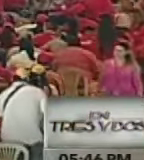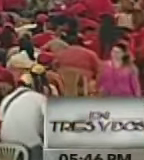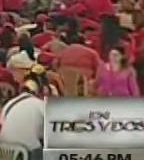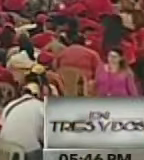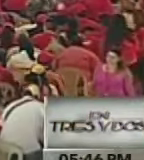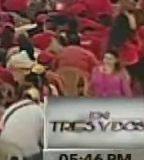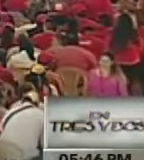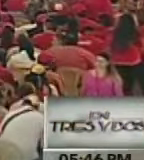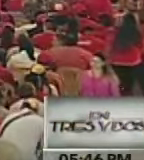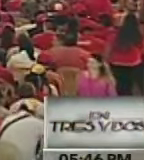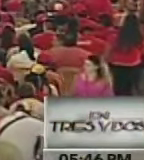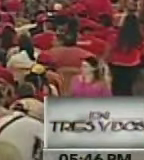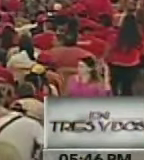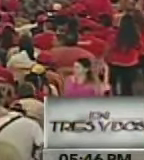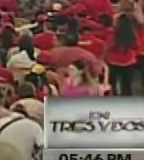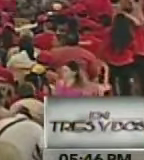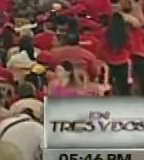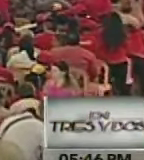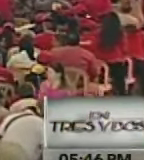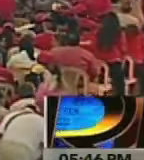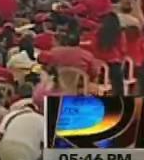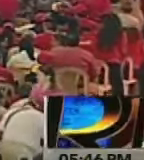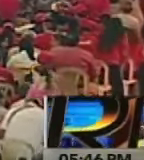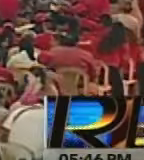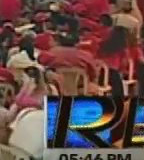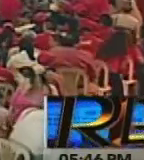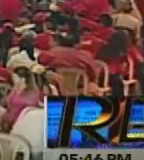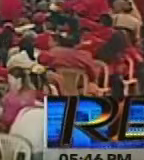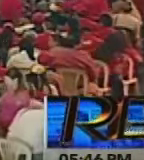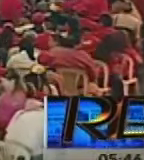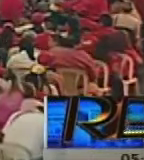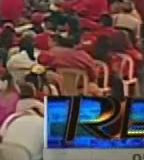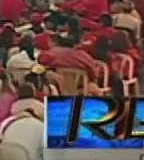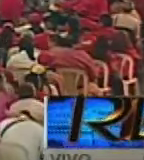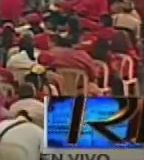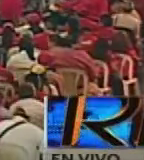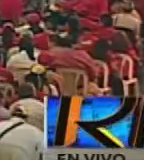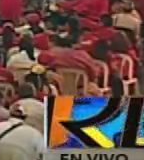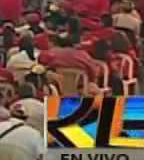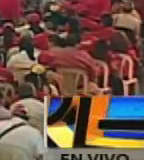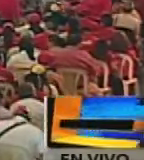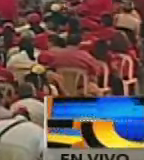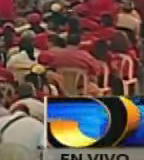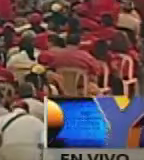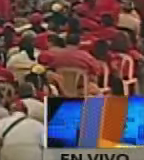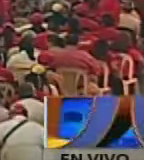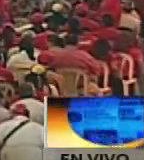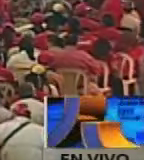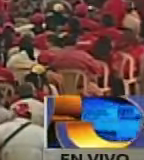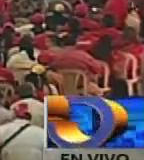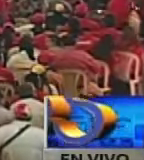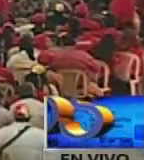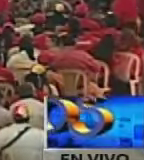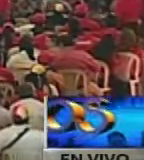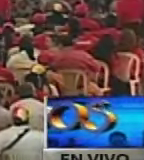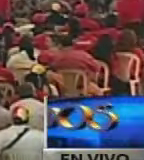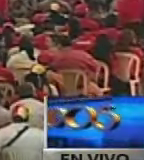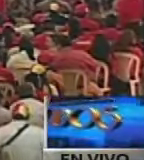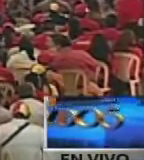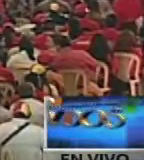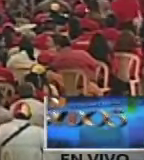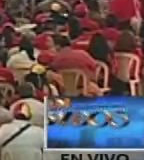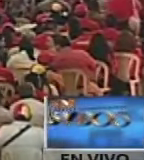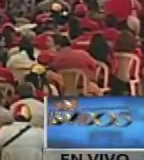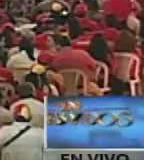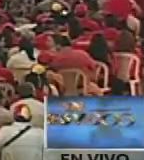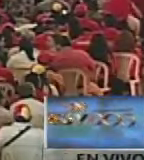diferentes conversatorios, esto con mira a fortalecer todo lo que es la producción que ellos hacen de sus diferentes centros de trabajo. ¿Me dices tu nombre, por favor? Bueno,